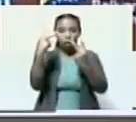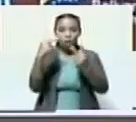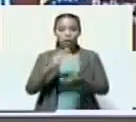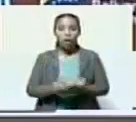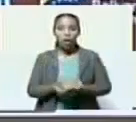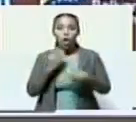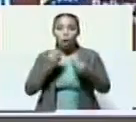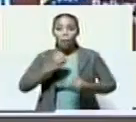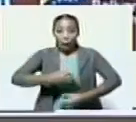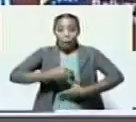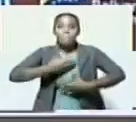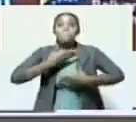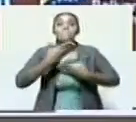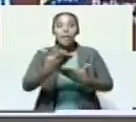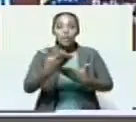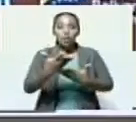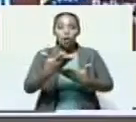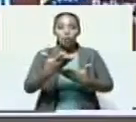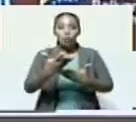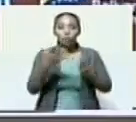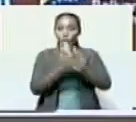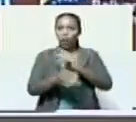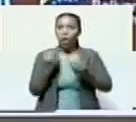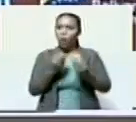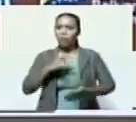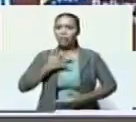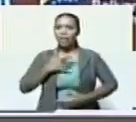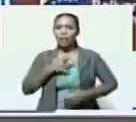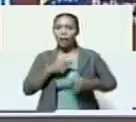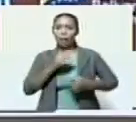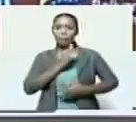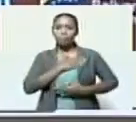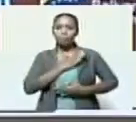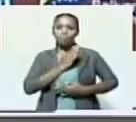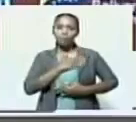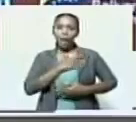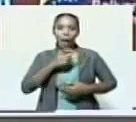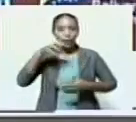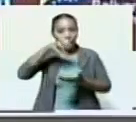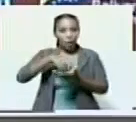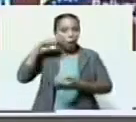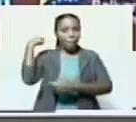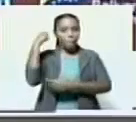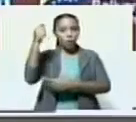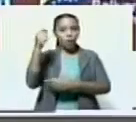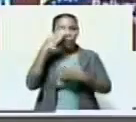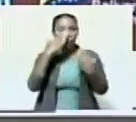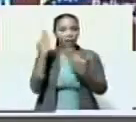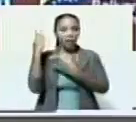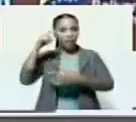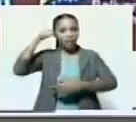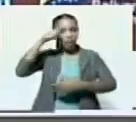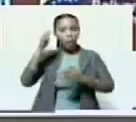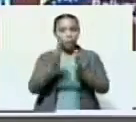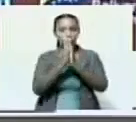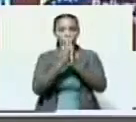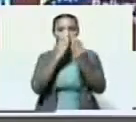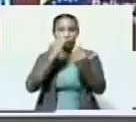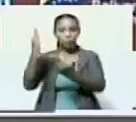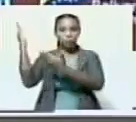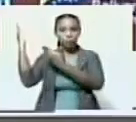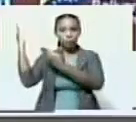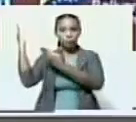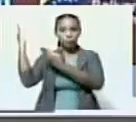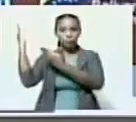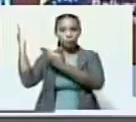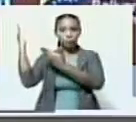se expresa y cómo siente, cómo palpita ese pueblo en el estado Apure. Vamos a transmitir este video, por favor, el